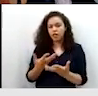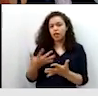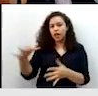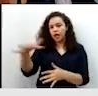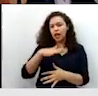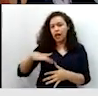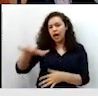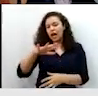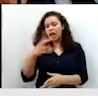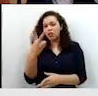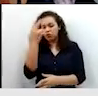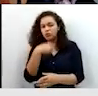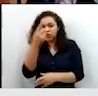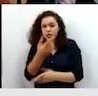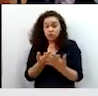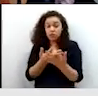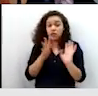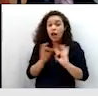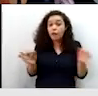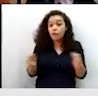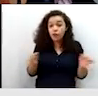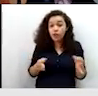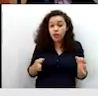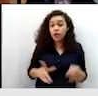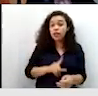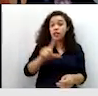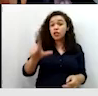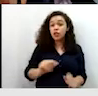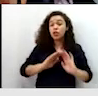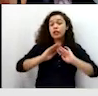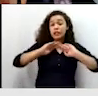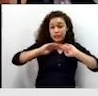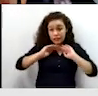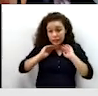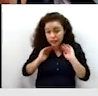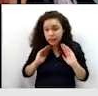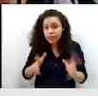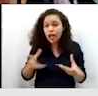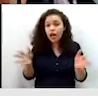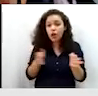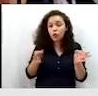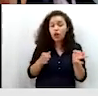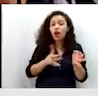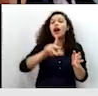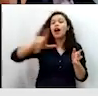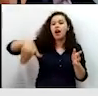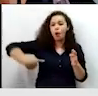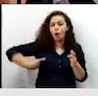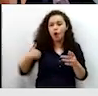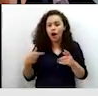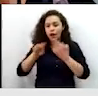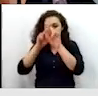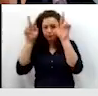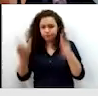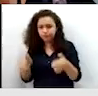decir, nada más es dejar que se enfríe y en su dado caso ya resguardar en recipientes y al área